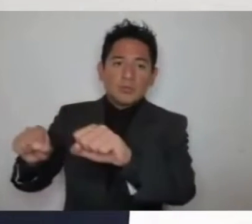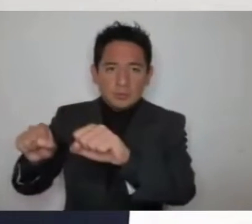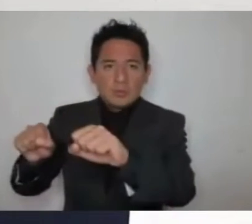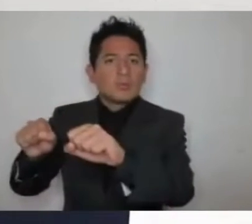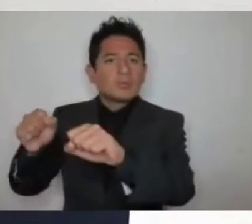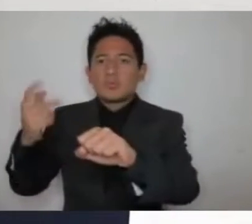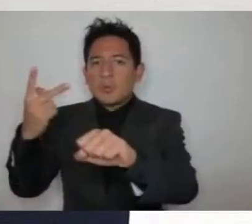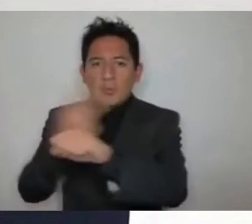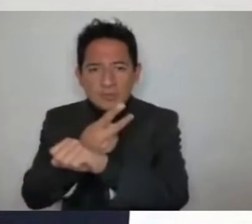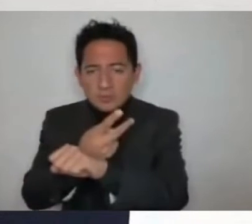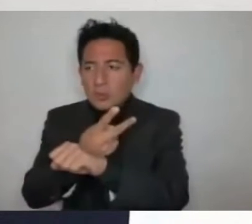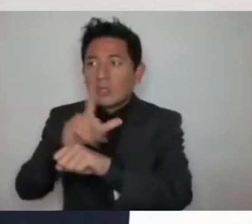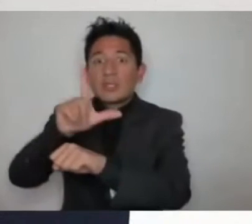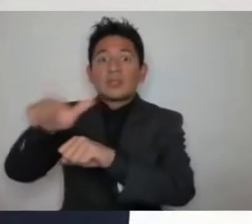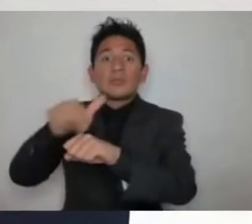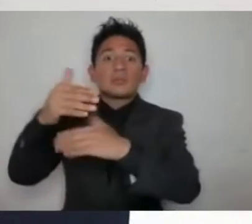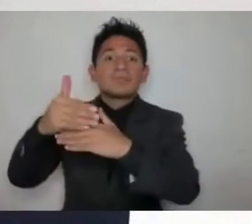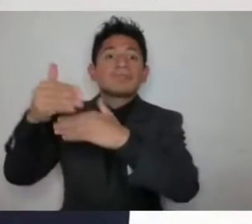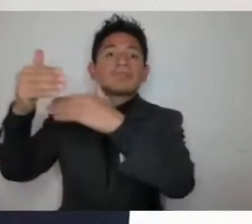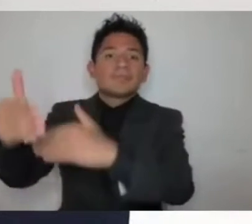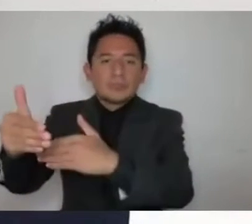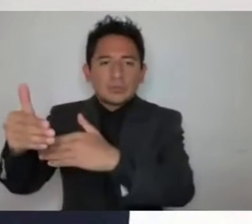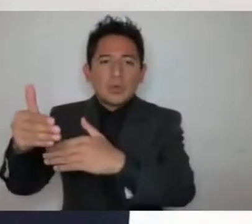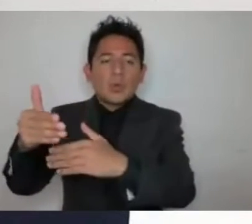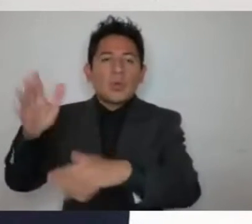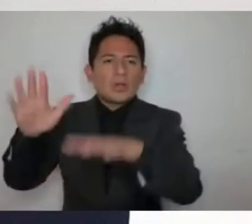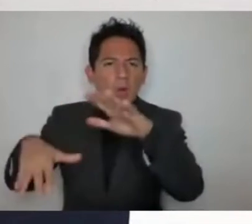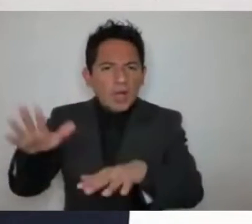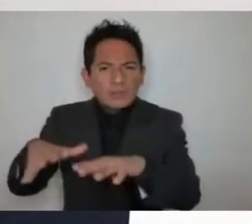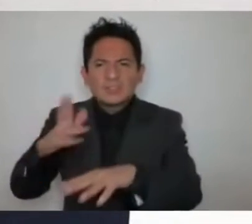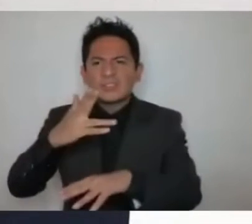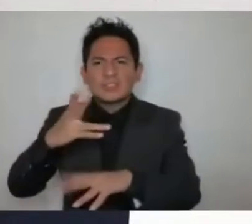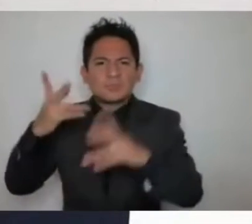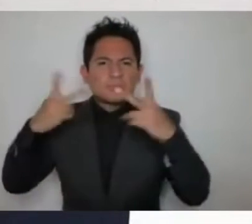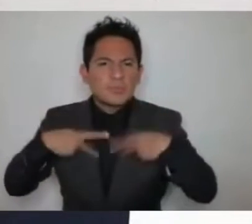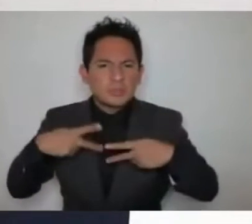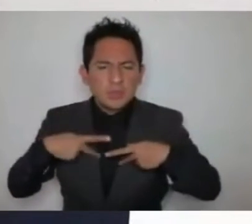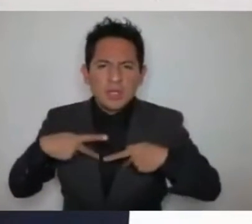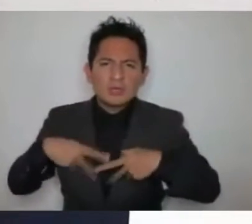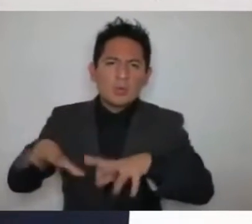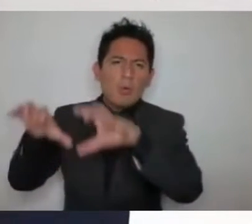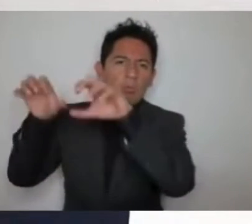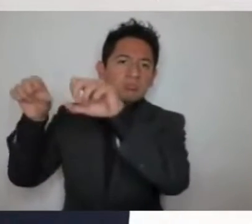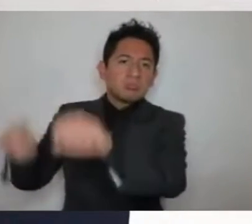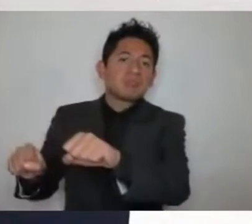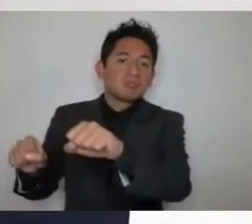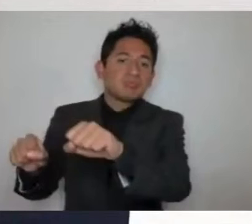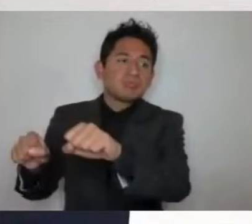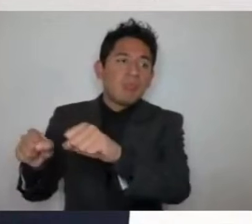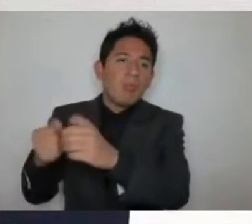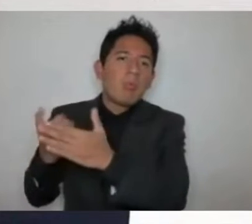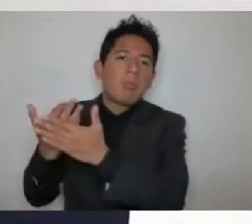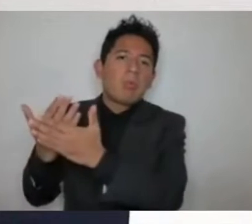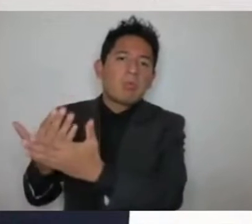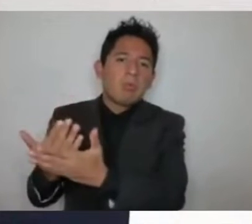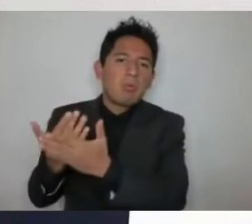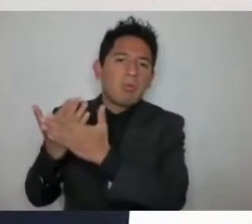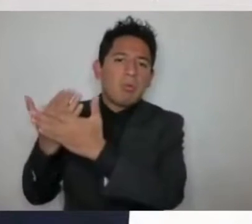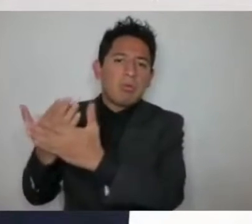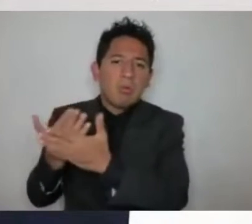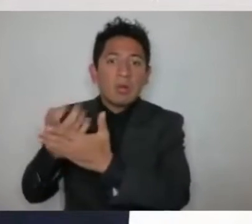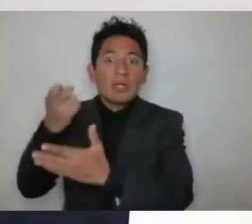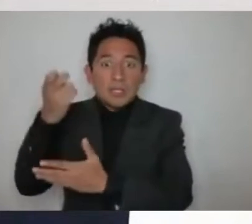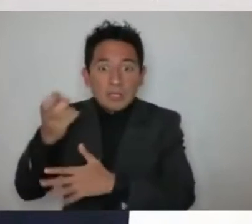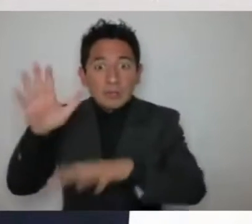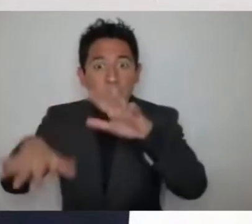posteriores no como la retención indebida que ese es otro de los eh elementos que podría ser sujeto a controversia y problematización